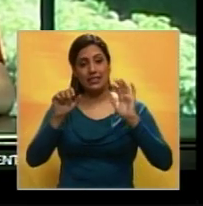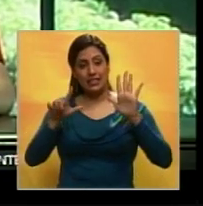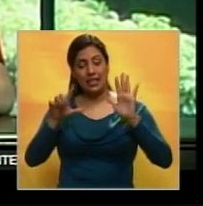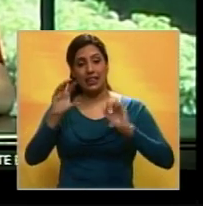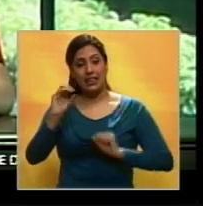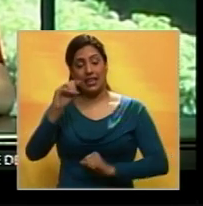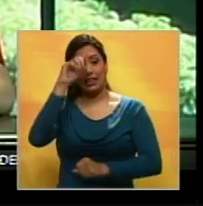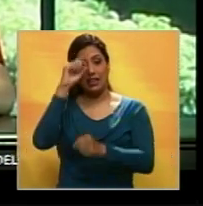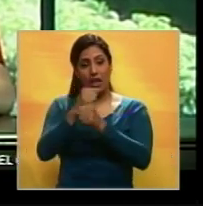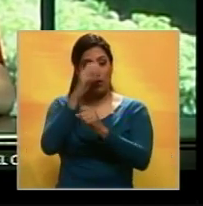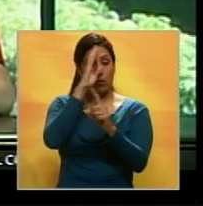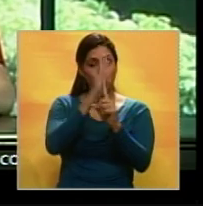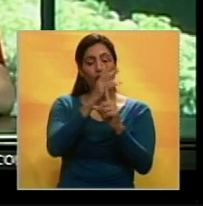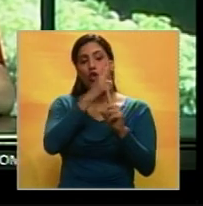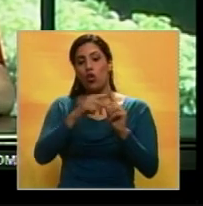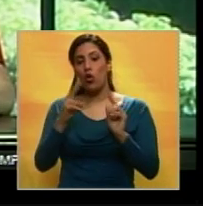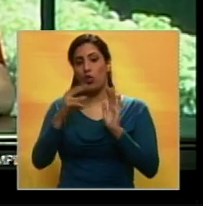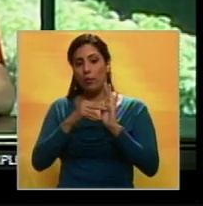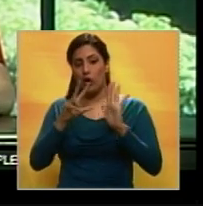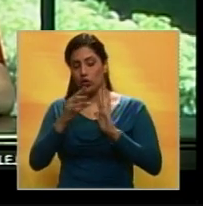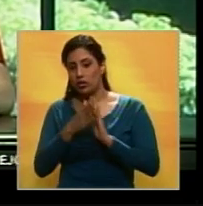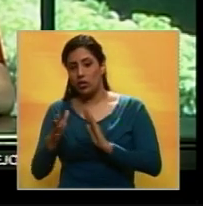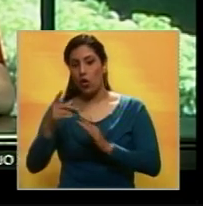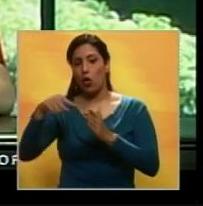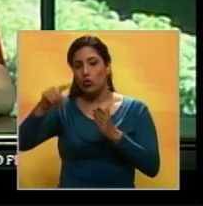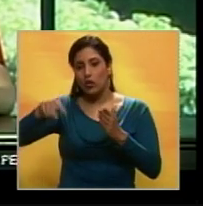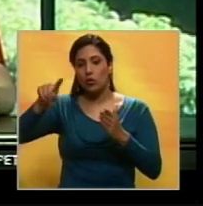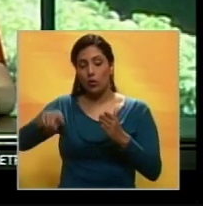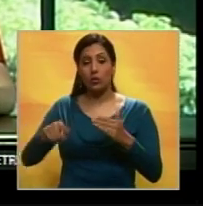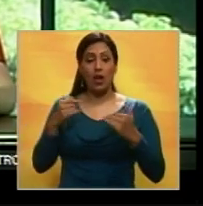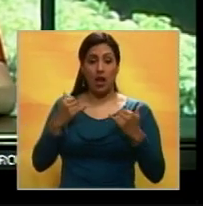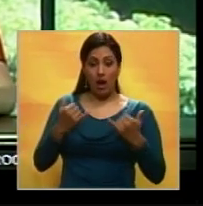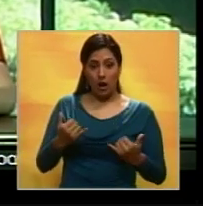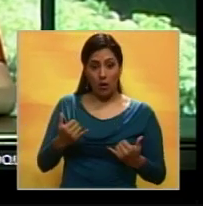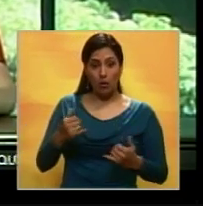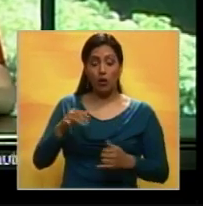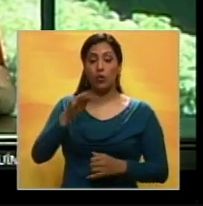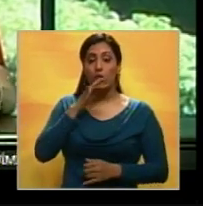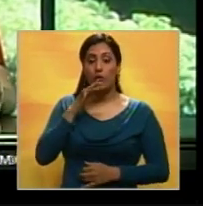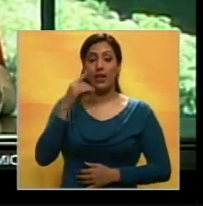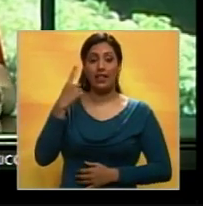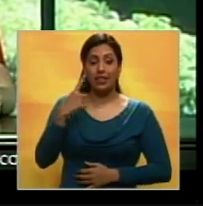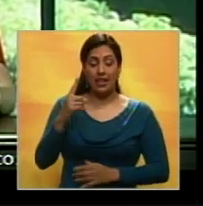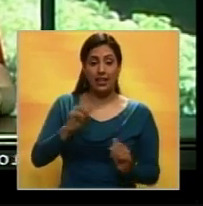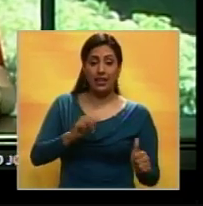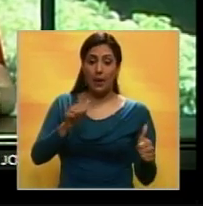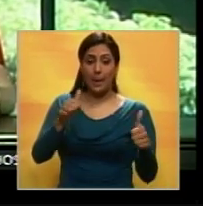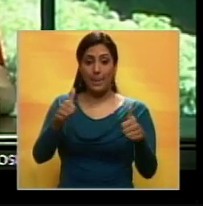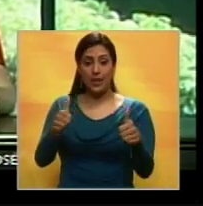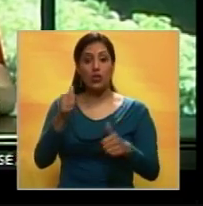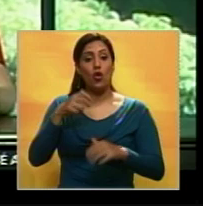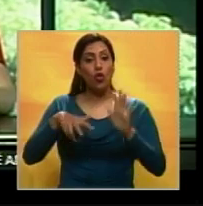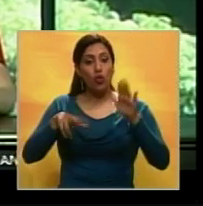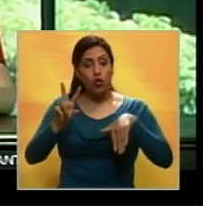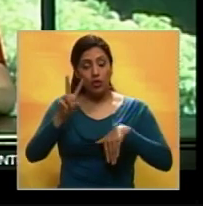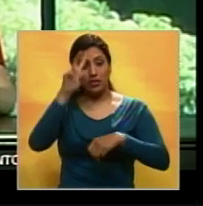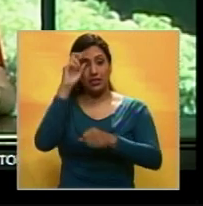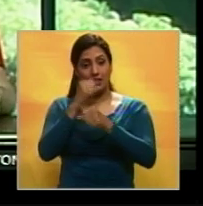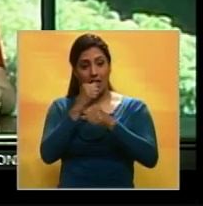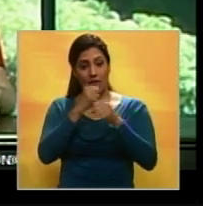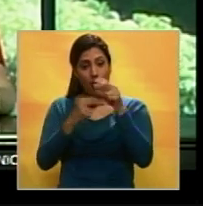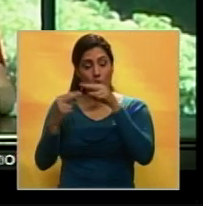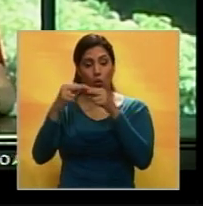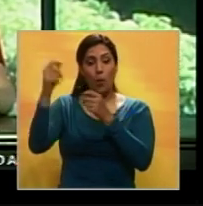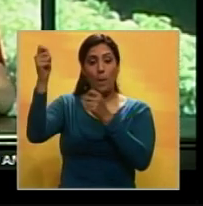670 empleos directos y 2.800 indirectos. Actualmente se han reiniciado 12 obras